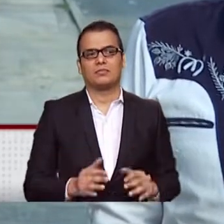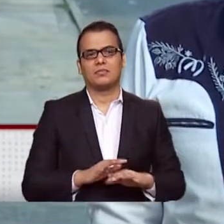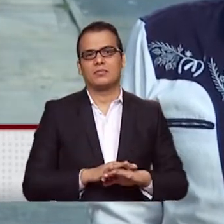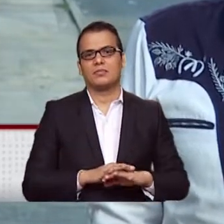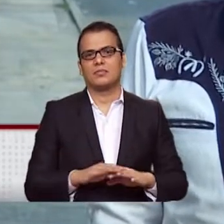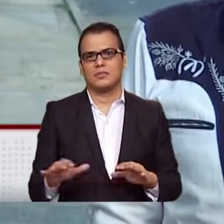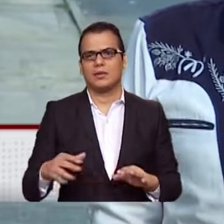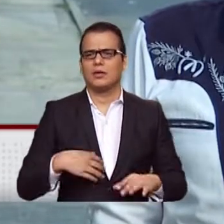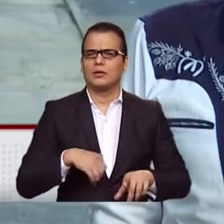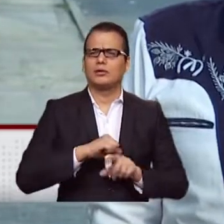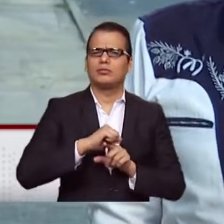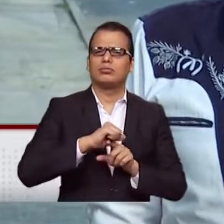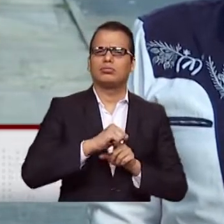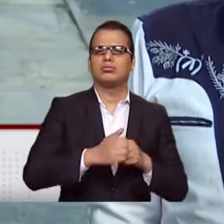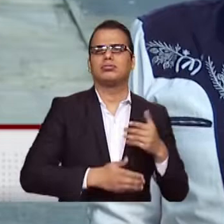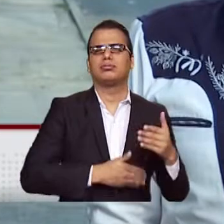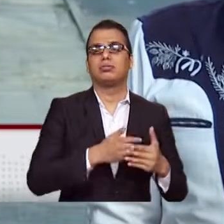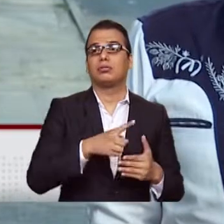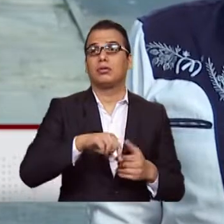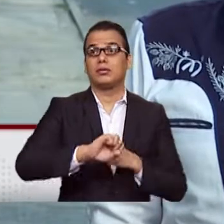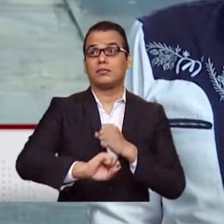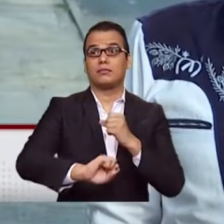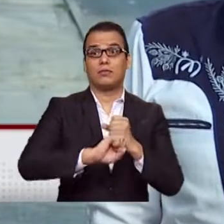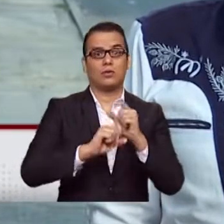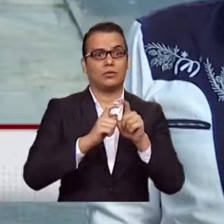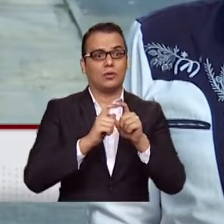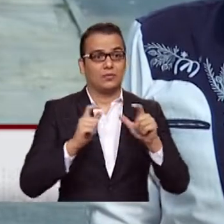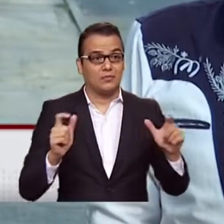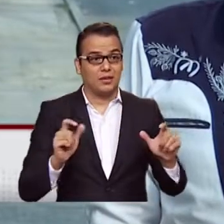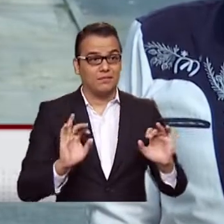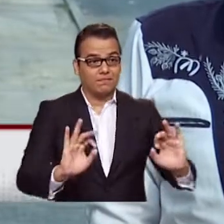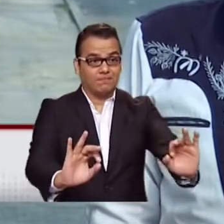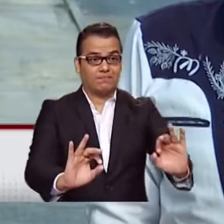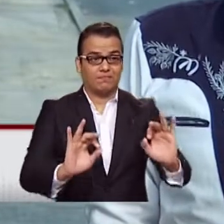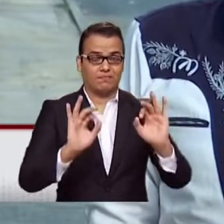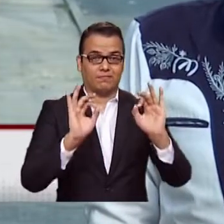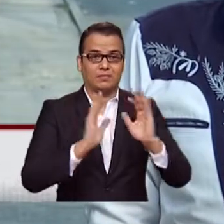haciéndolo, nos emociona mucho como la gente nos recibe, es una experiencia diferente.